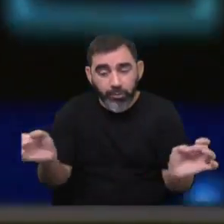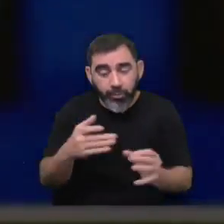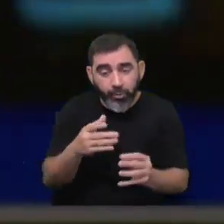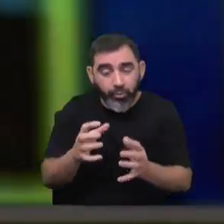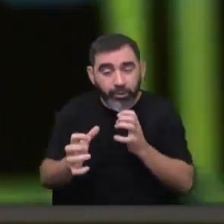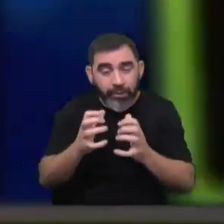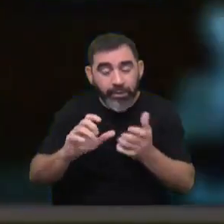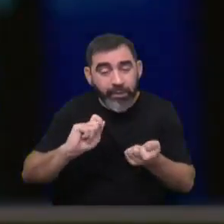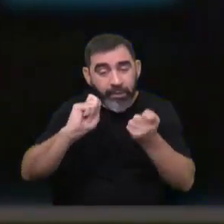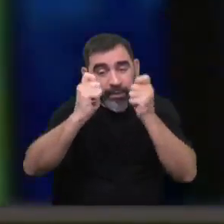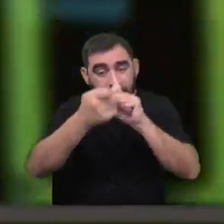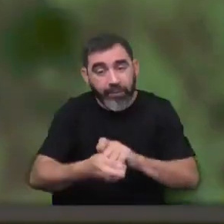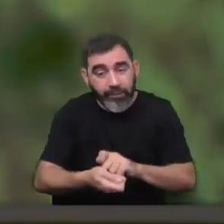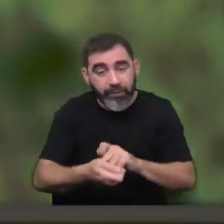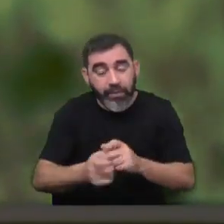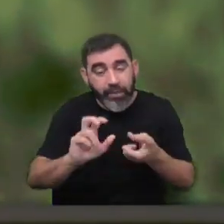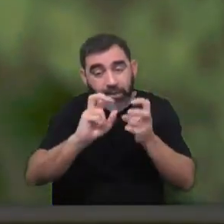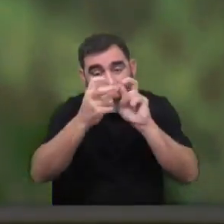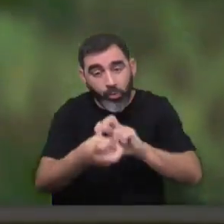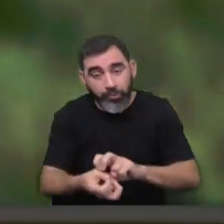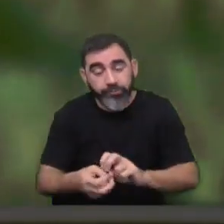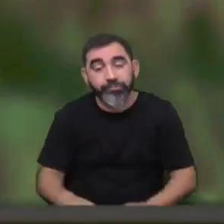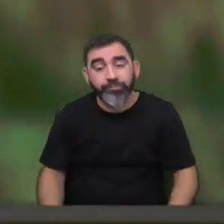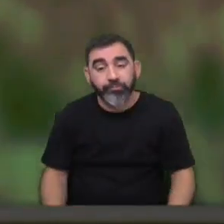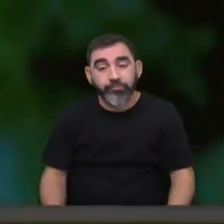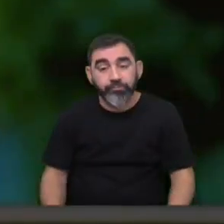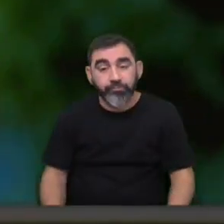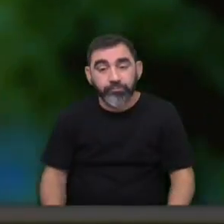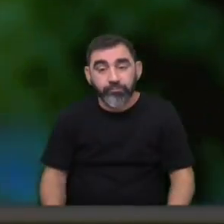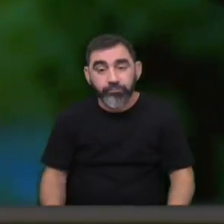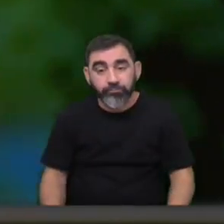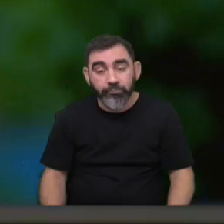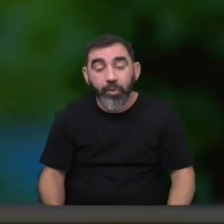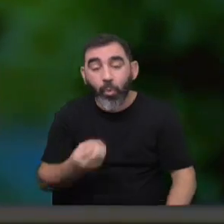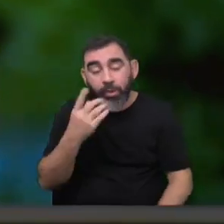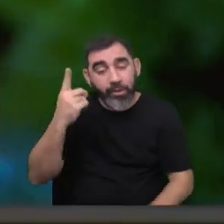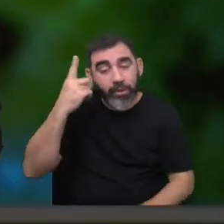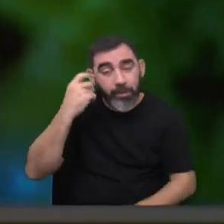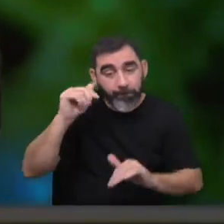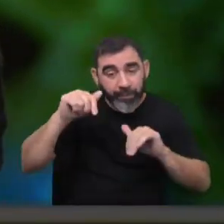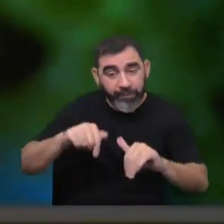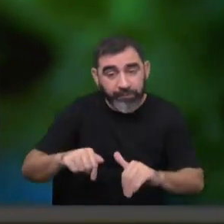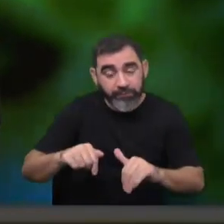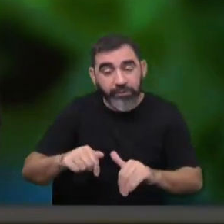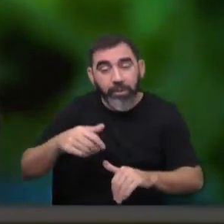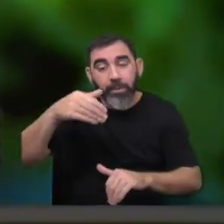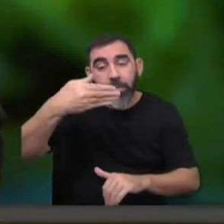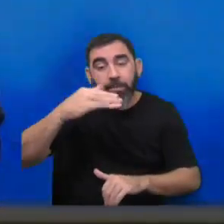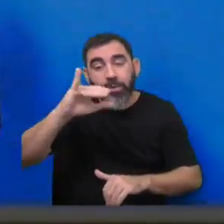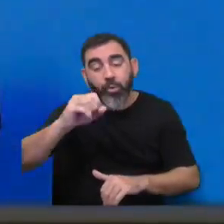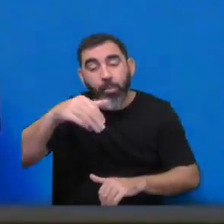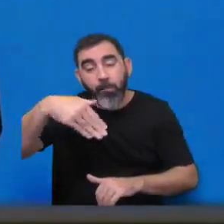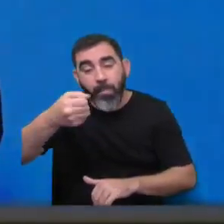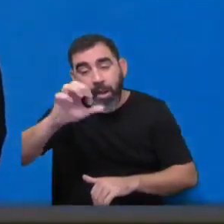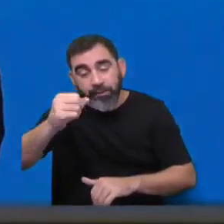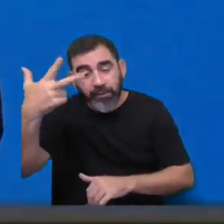energética nuestra de fuentes renovables. Así que tenemos una buena experiencia, ¿no? La utilización de biomasa, yo qué sé, la energía eólica, ese